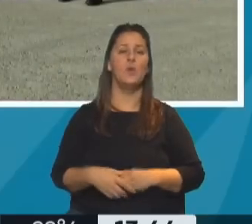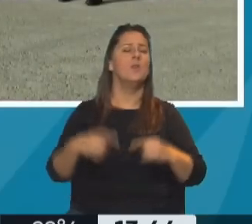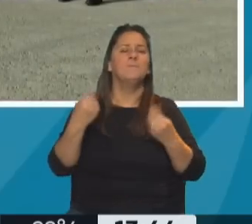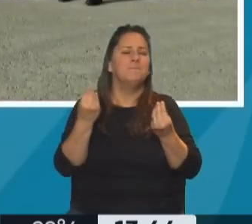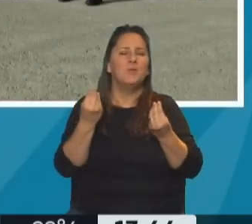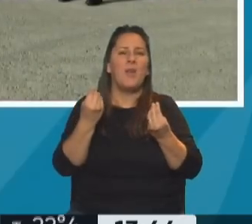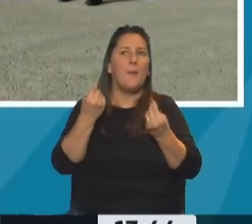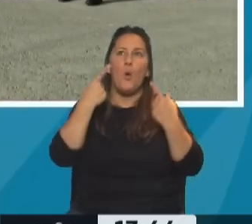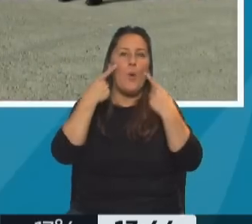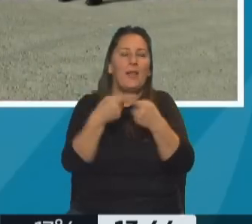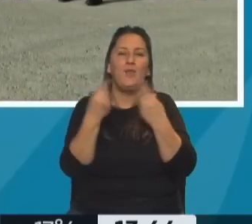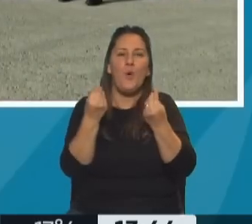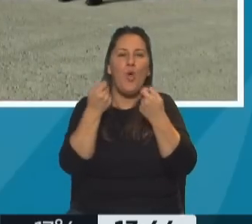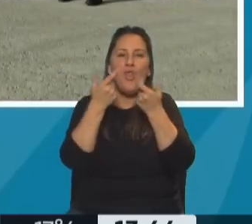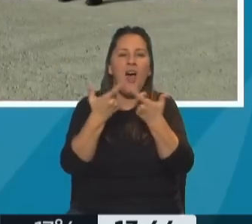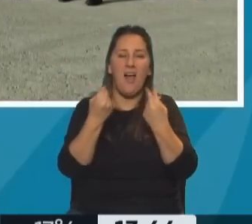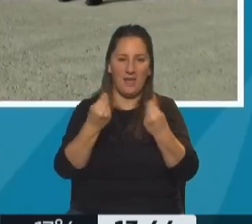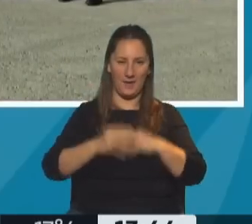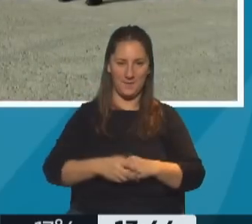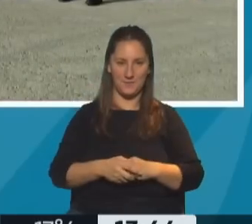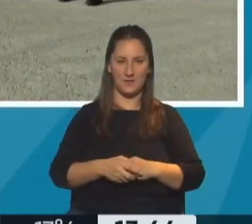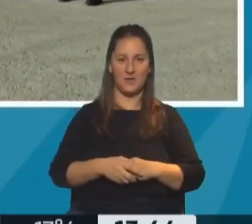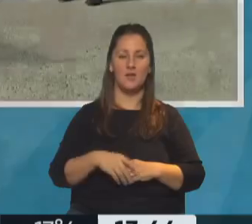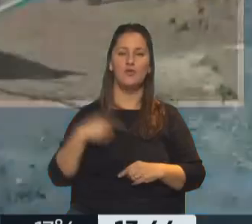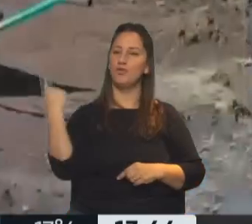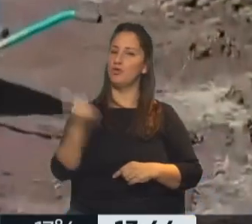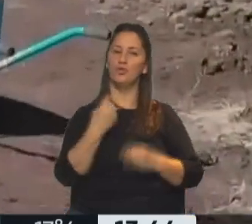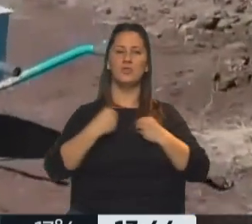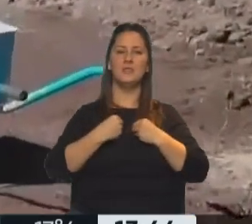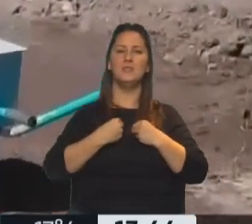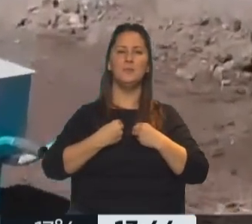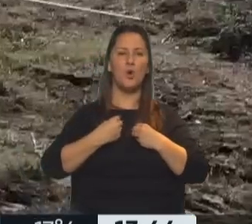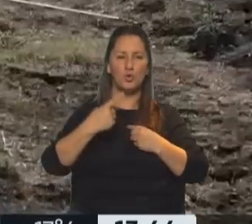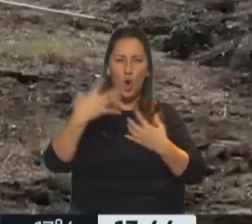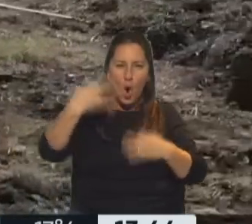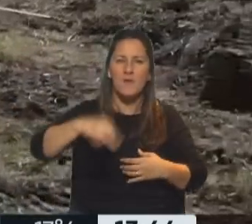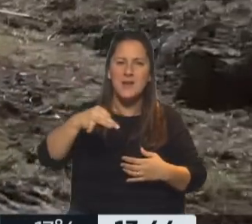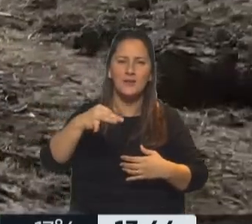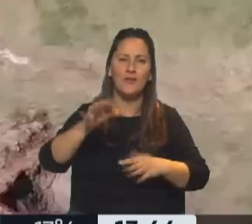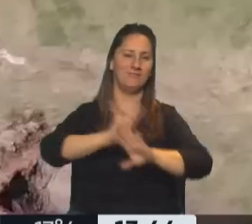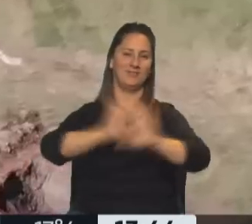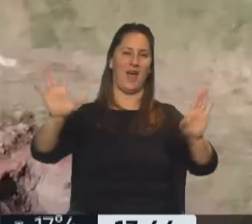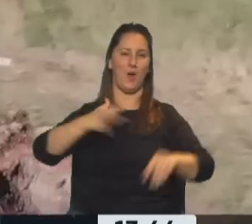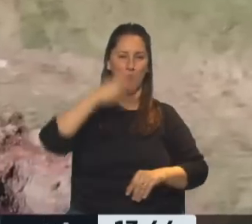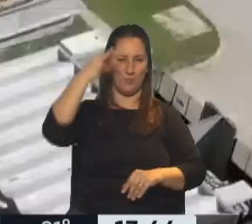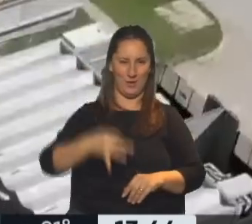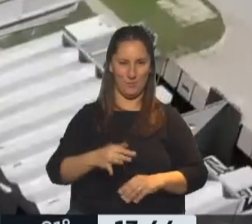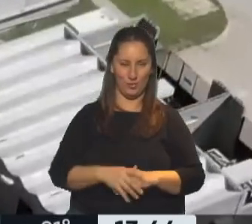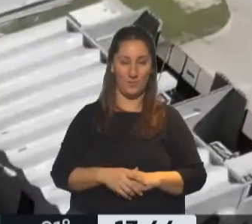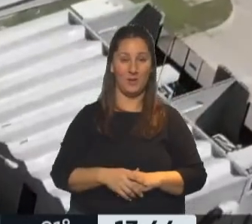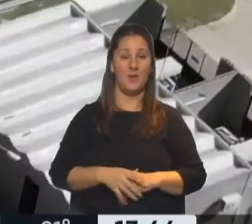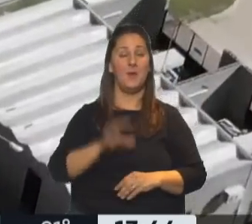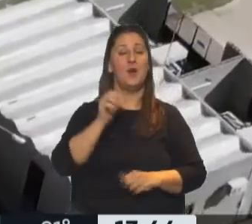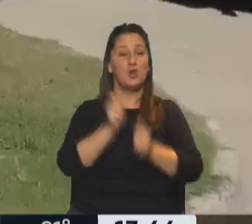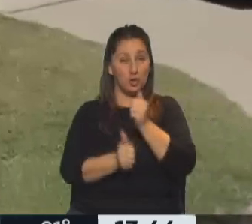hace es dejarnos la sensación del deber cumplido. En Rosario, cuando